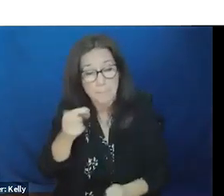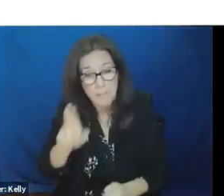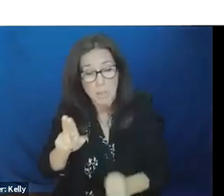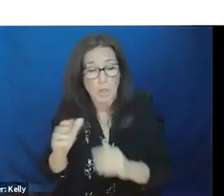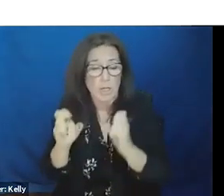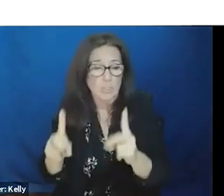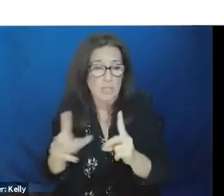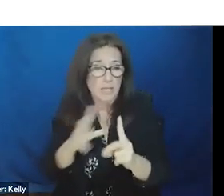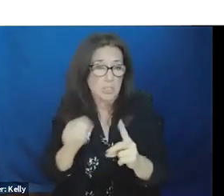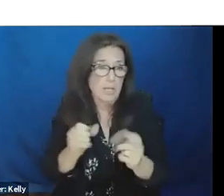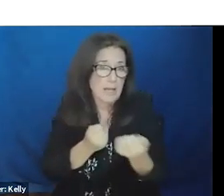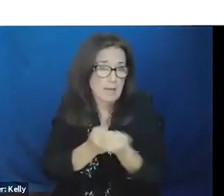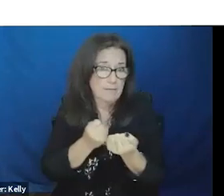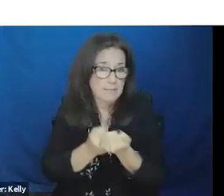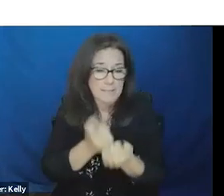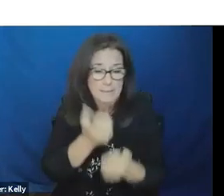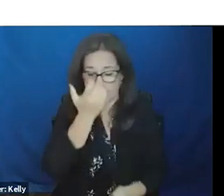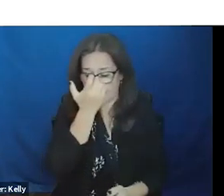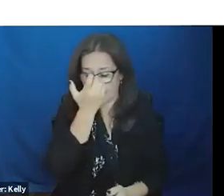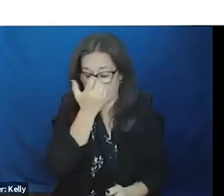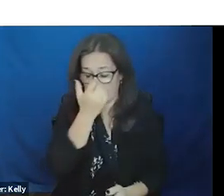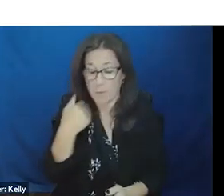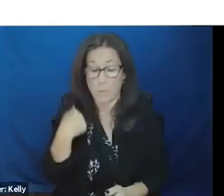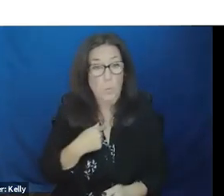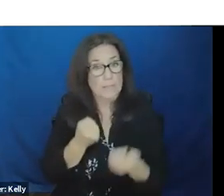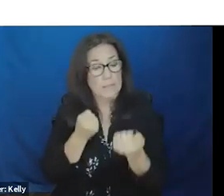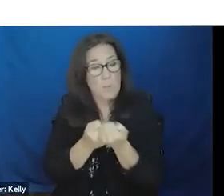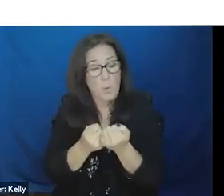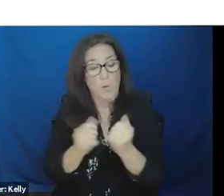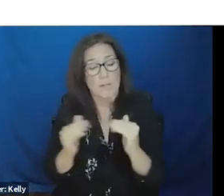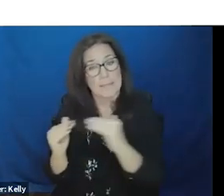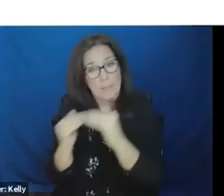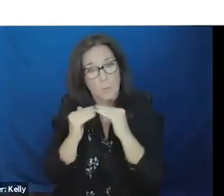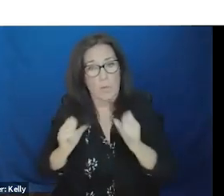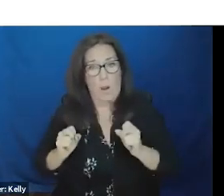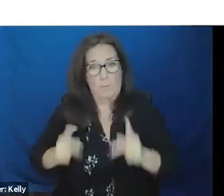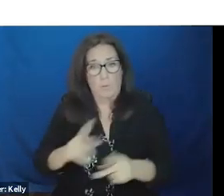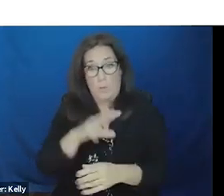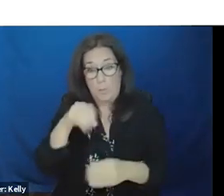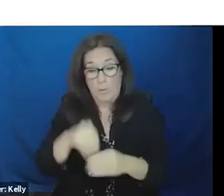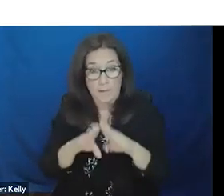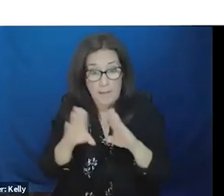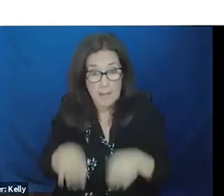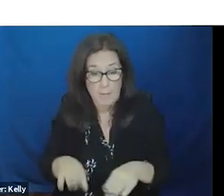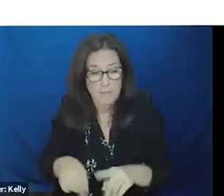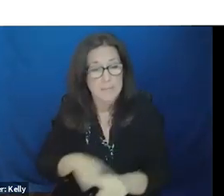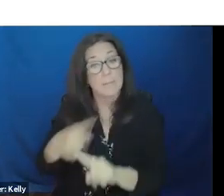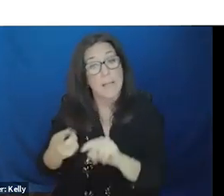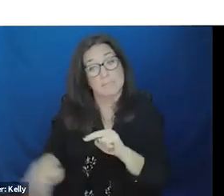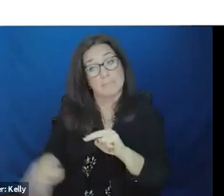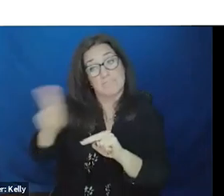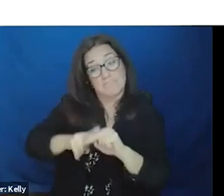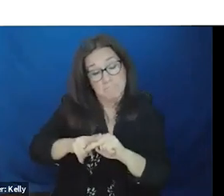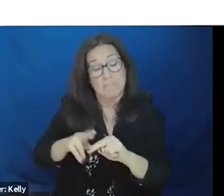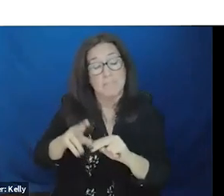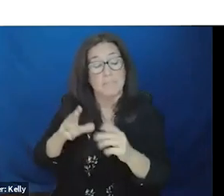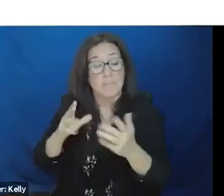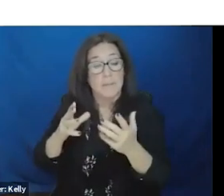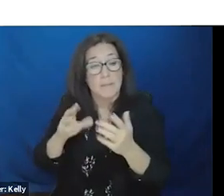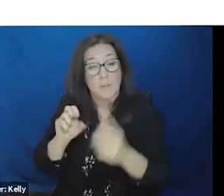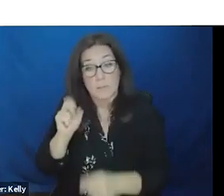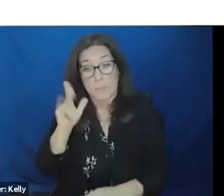y para que se creen normas alrededor de la educación nosotros abogamos